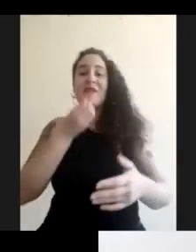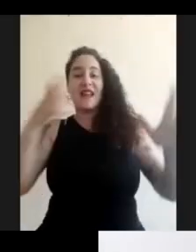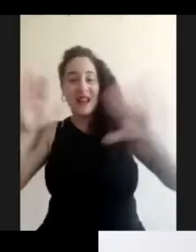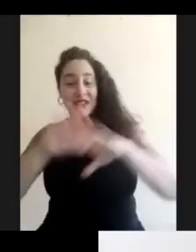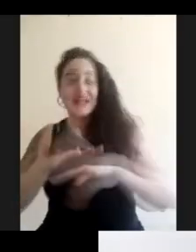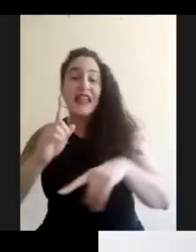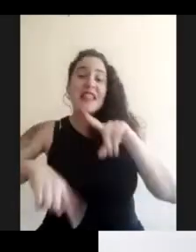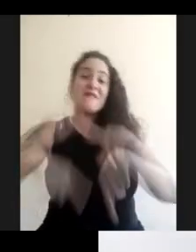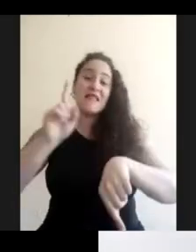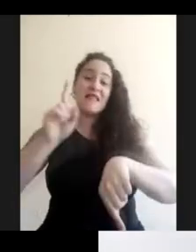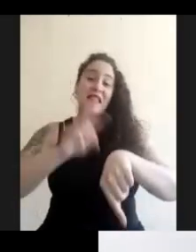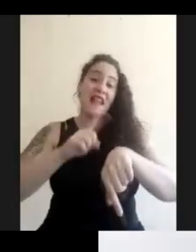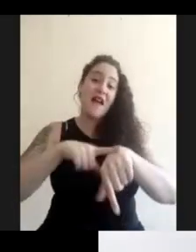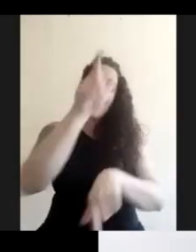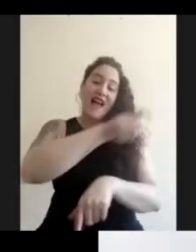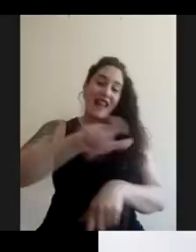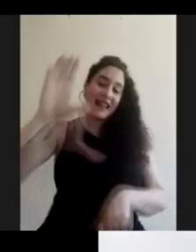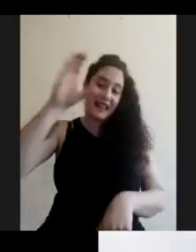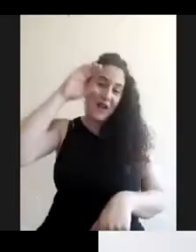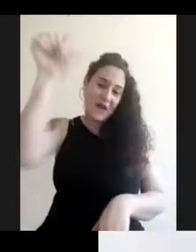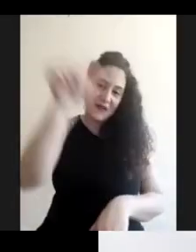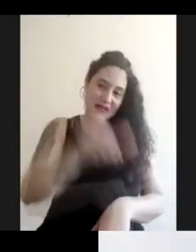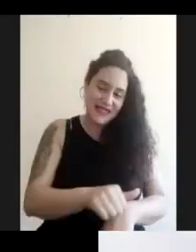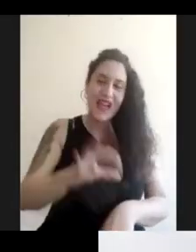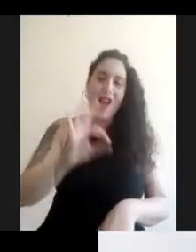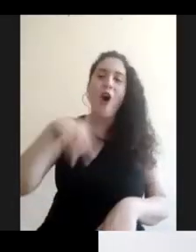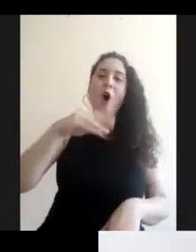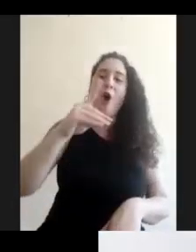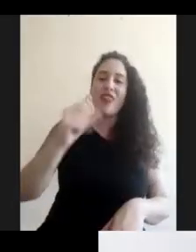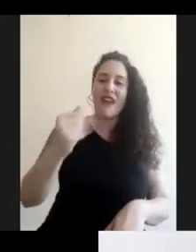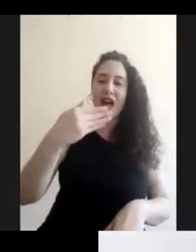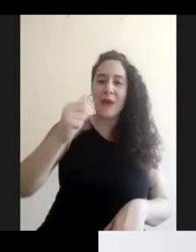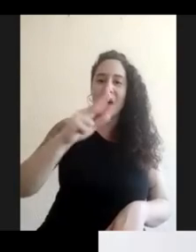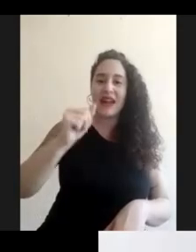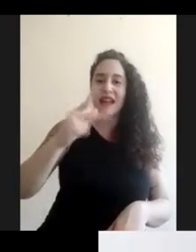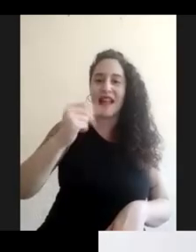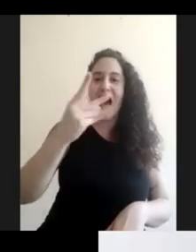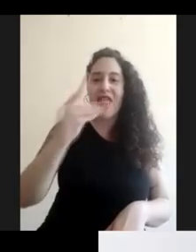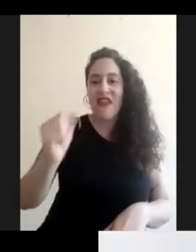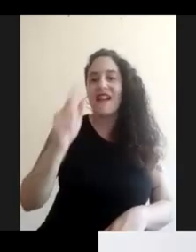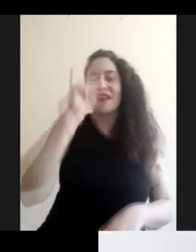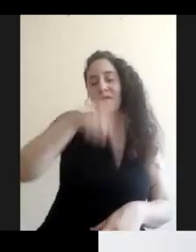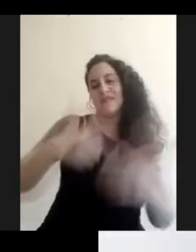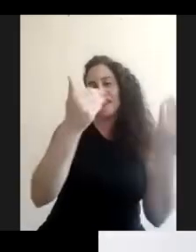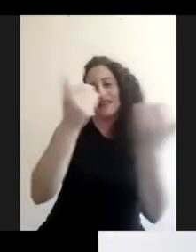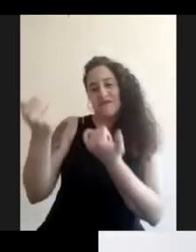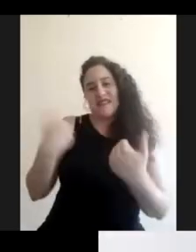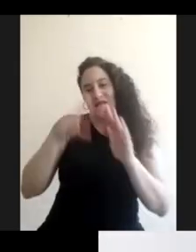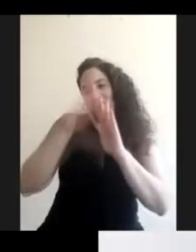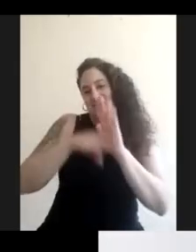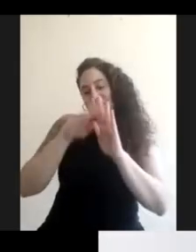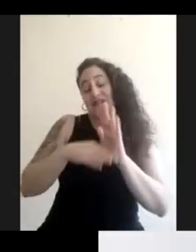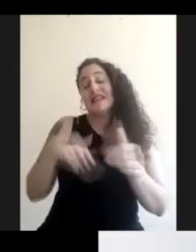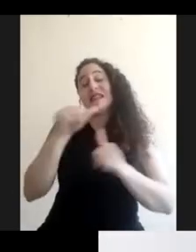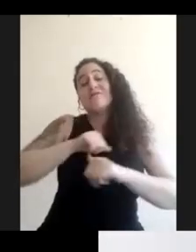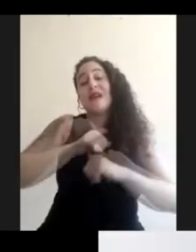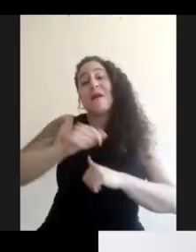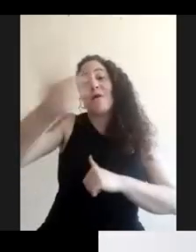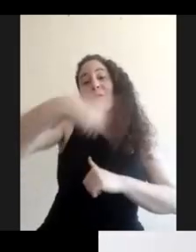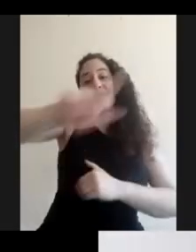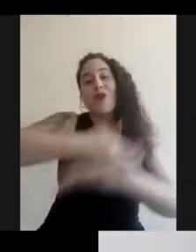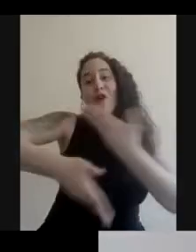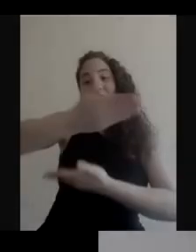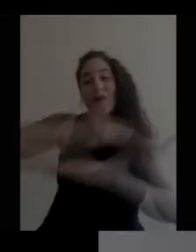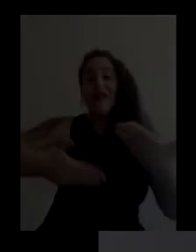que nos escuche. Onda Barricada se despide otra vez más y esperamos que colaboréis comentando y siguiendo nuestro